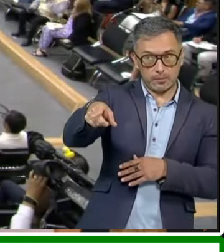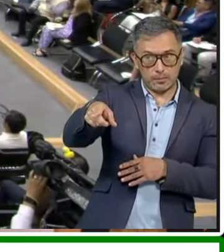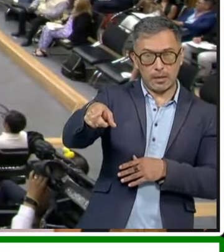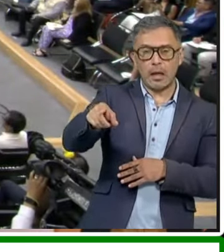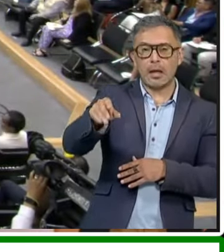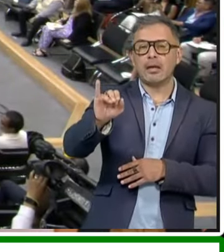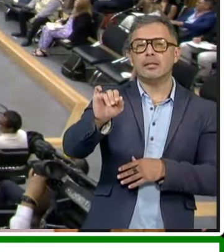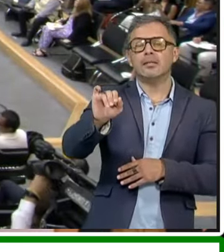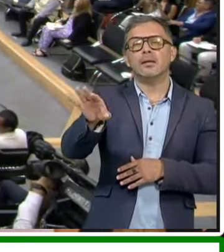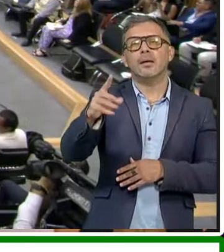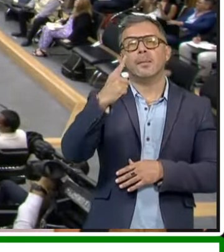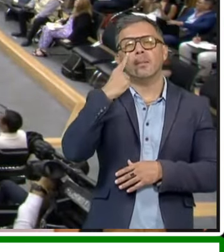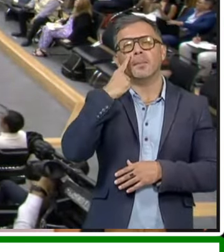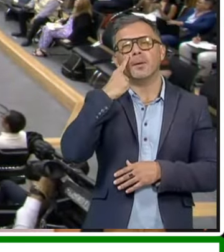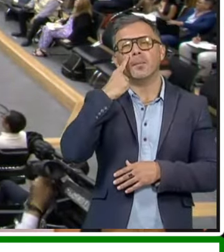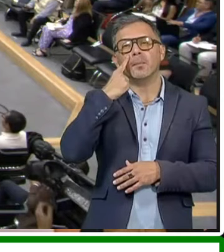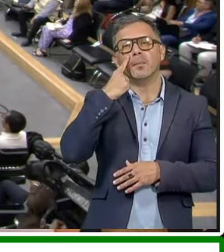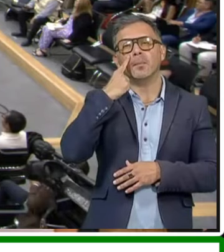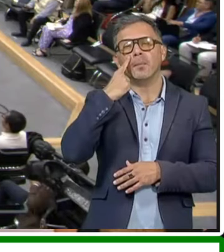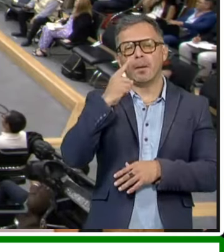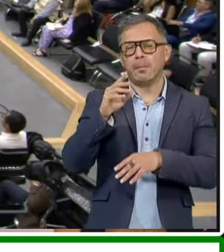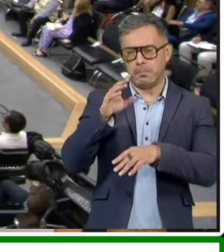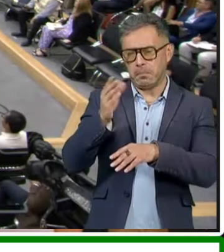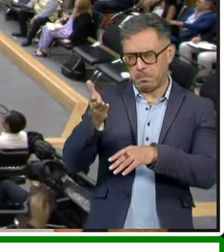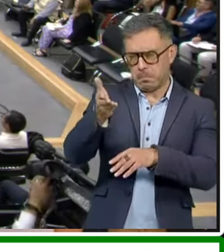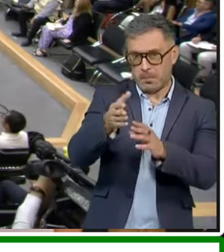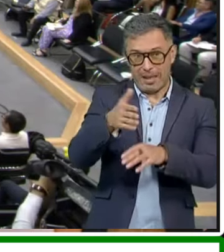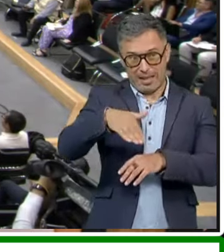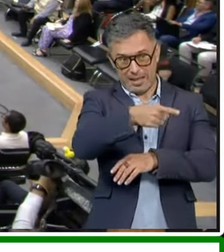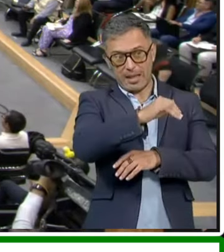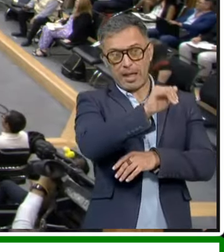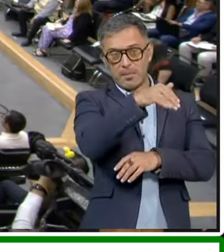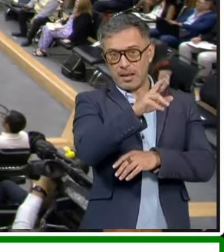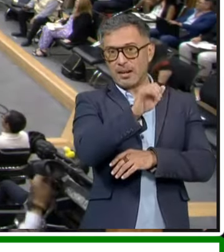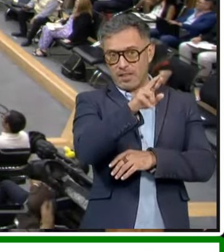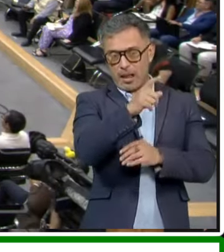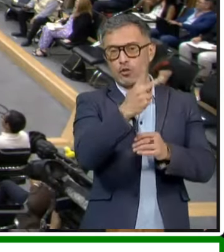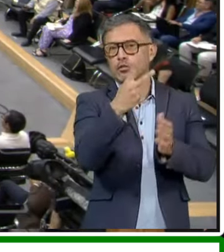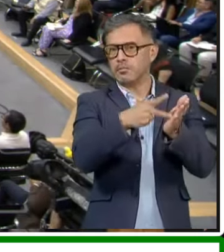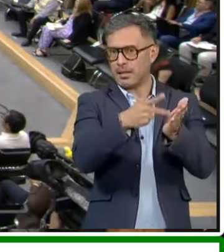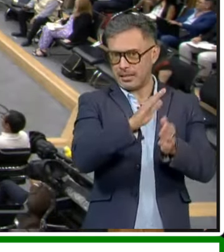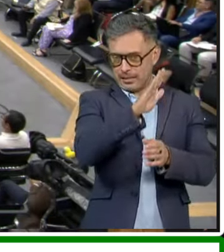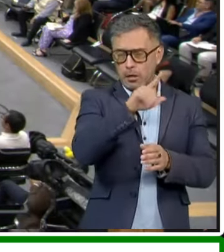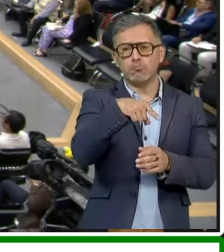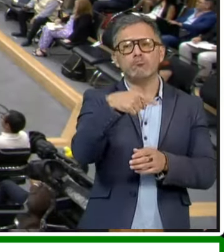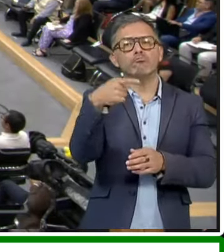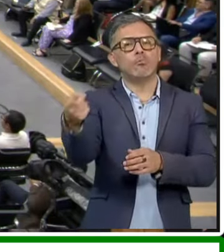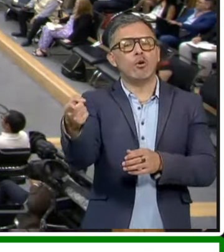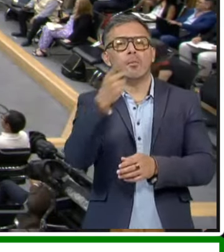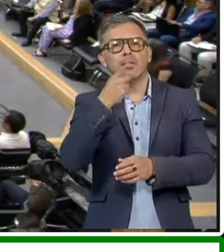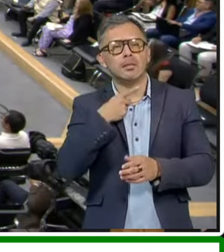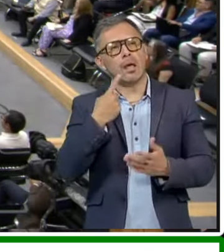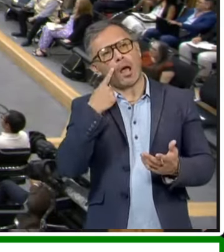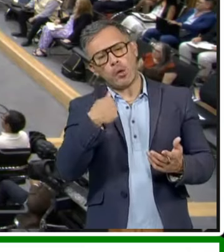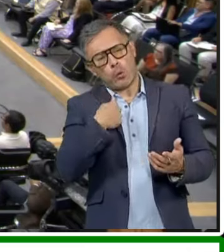Sí, mire, le voy a tener que conceder la palabra porque lo hice con el consejero Jaime Rivera ya dos veces. Y me puede usted decir que porque a usted